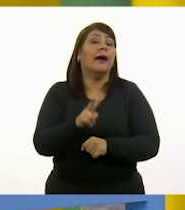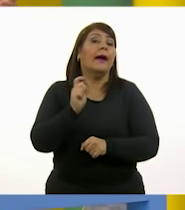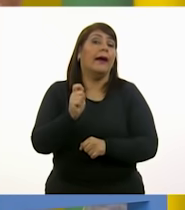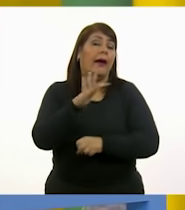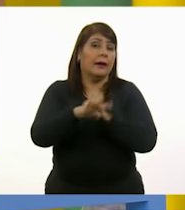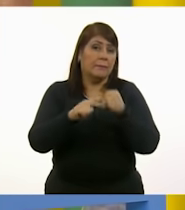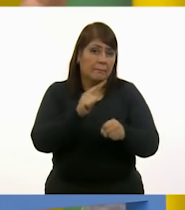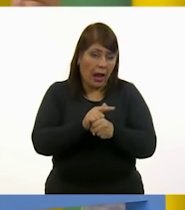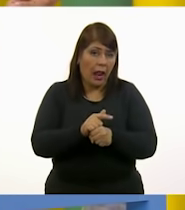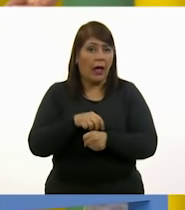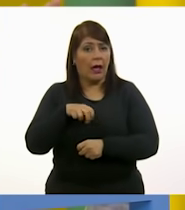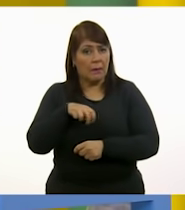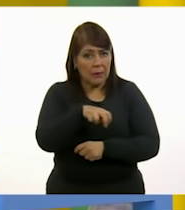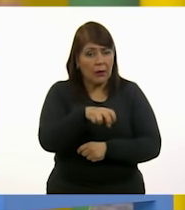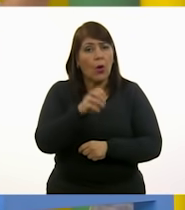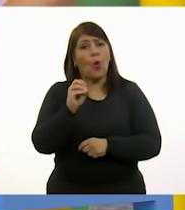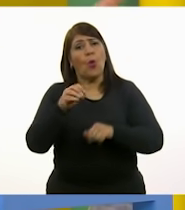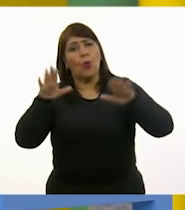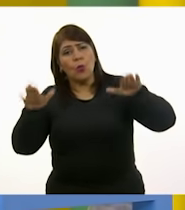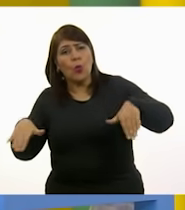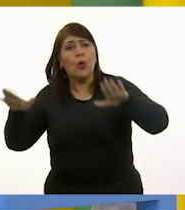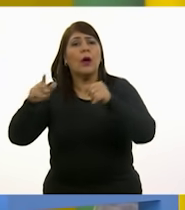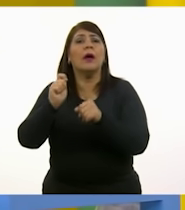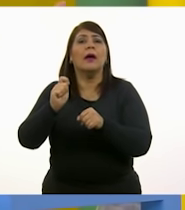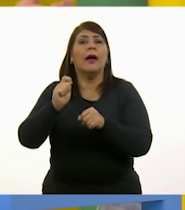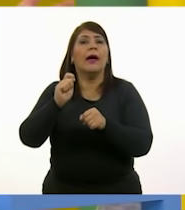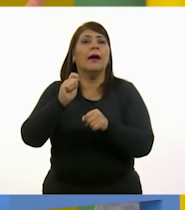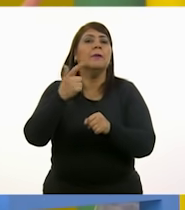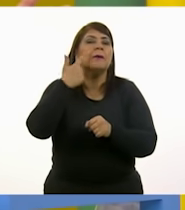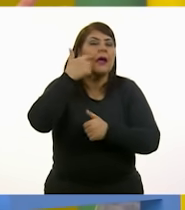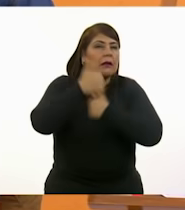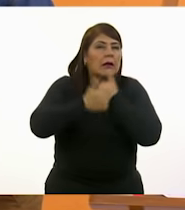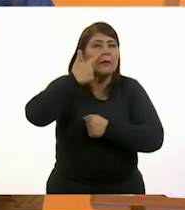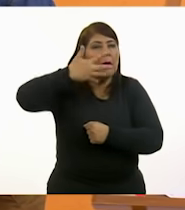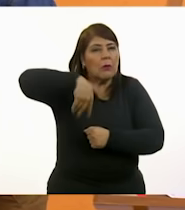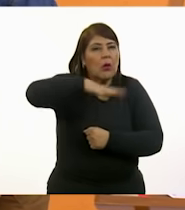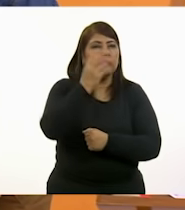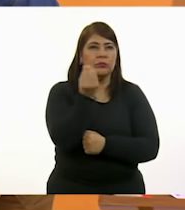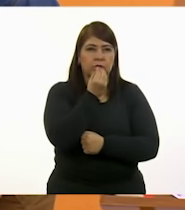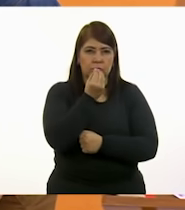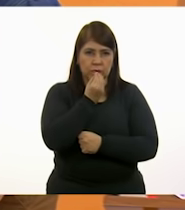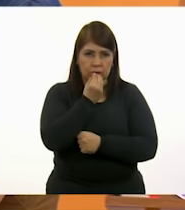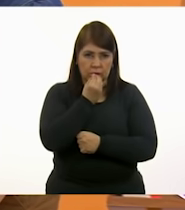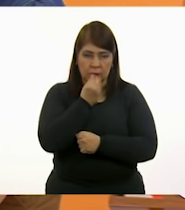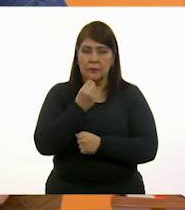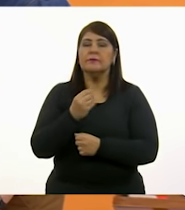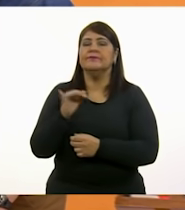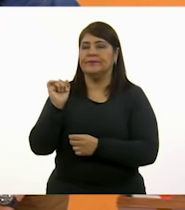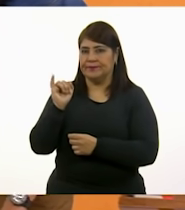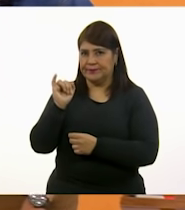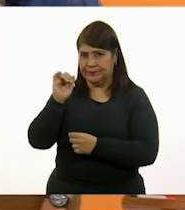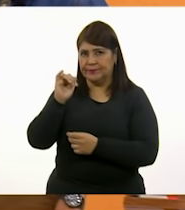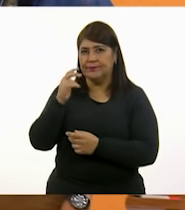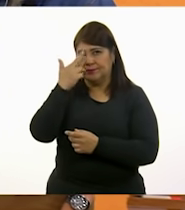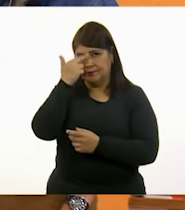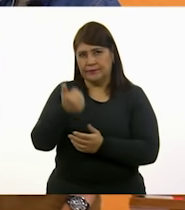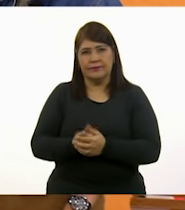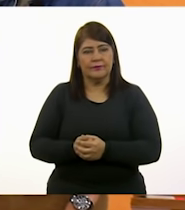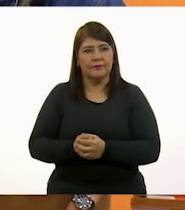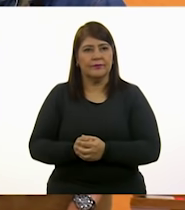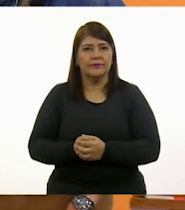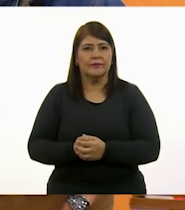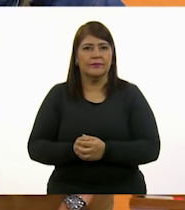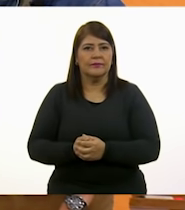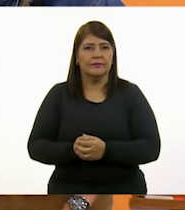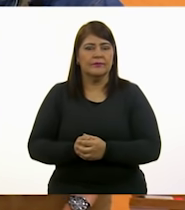que vuelan por la misma razón Porque buscan... ¿Su alimento? Así es Muy bien Perdón